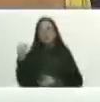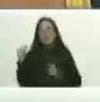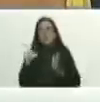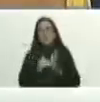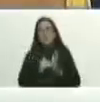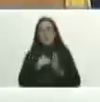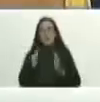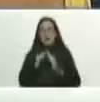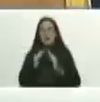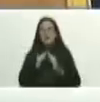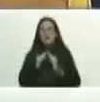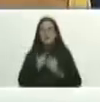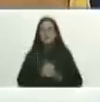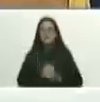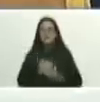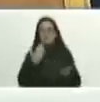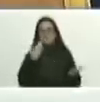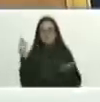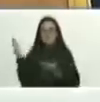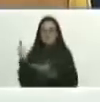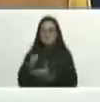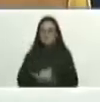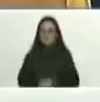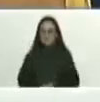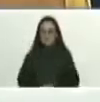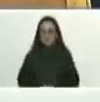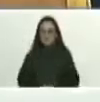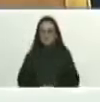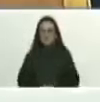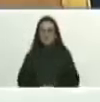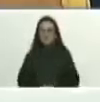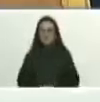4.400.000 viviendas. Presidente, adelante.